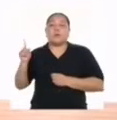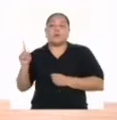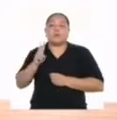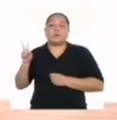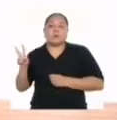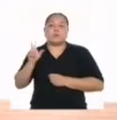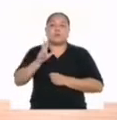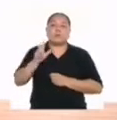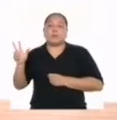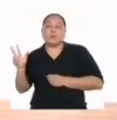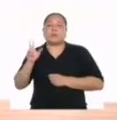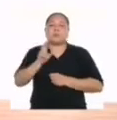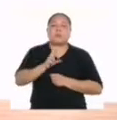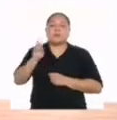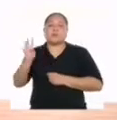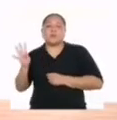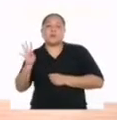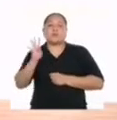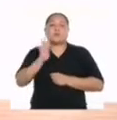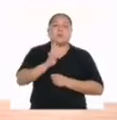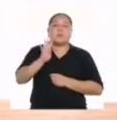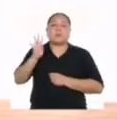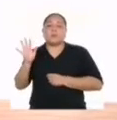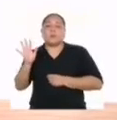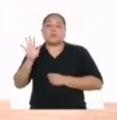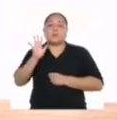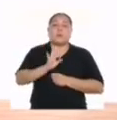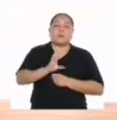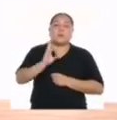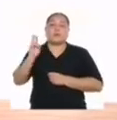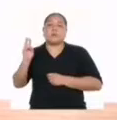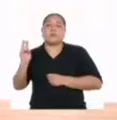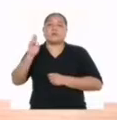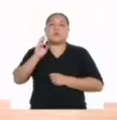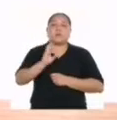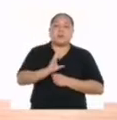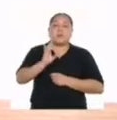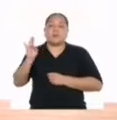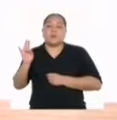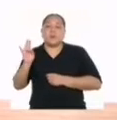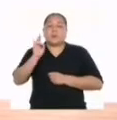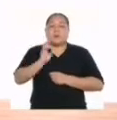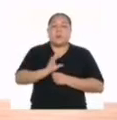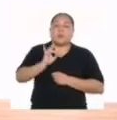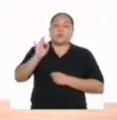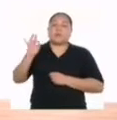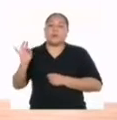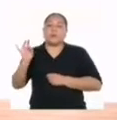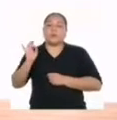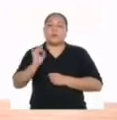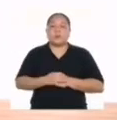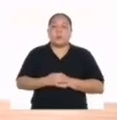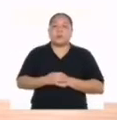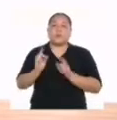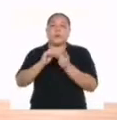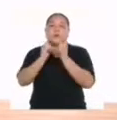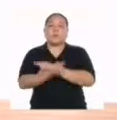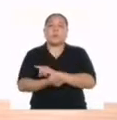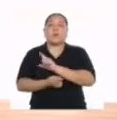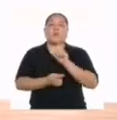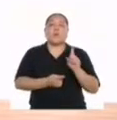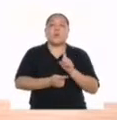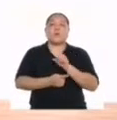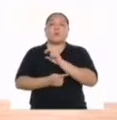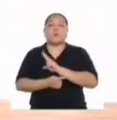marcamos. 2, 3, 4, 5, 6, 7, 8.